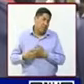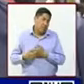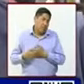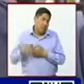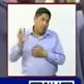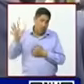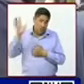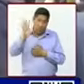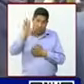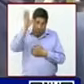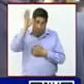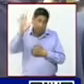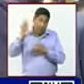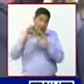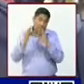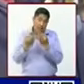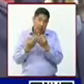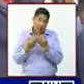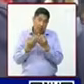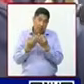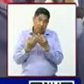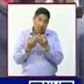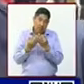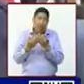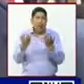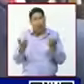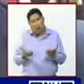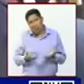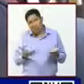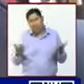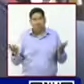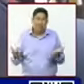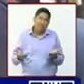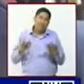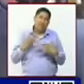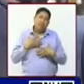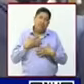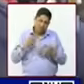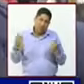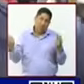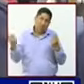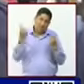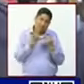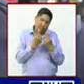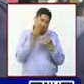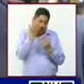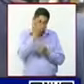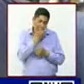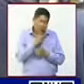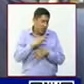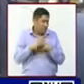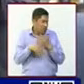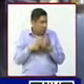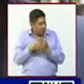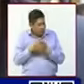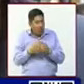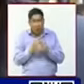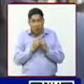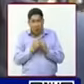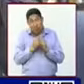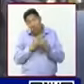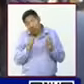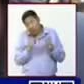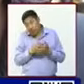su familia, claro, comparta y se unan todos? Me encantaría, la verdad. Sería muy bonito que todos juntemos